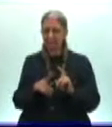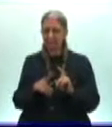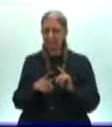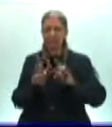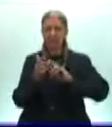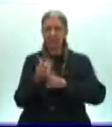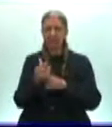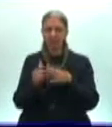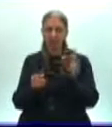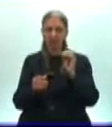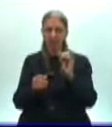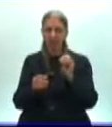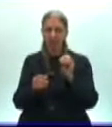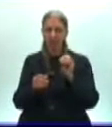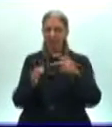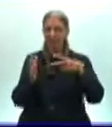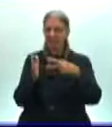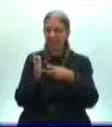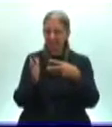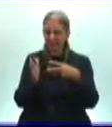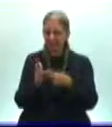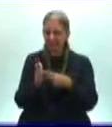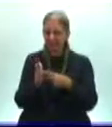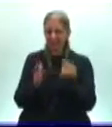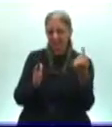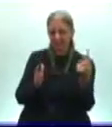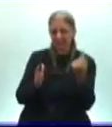dividir cada miembro de una